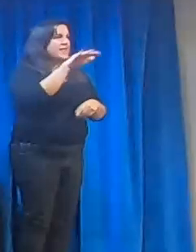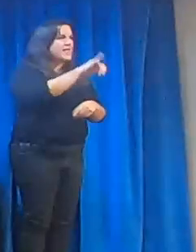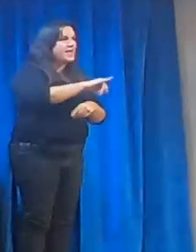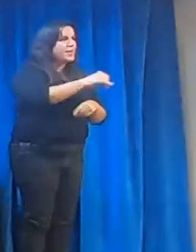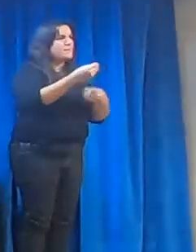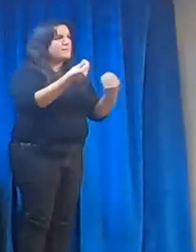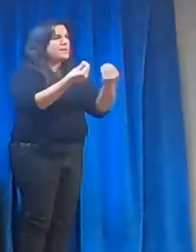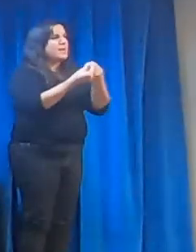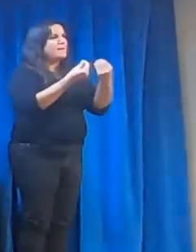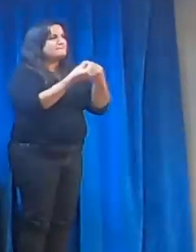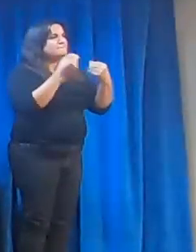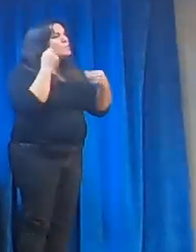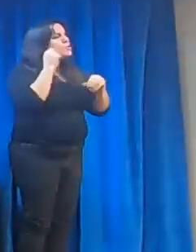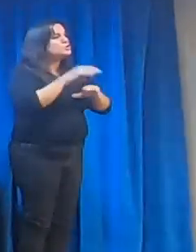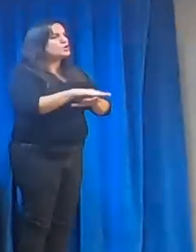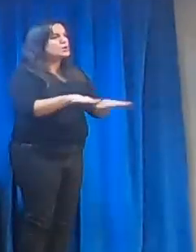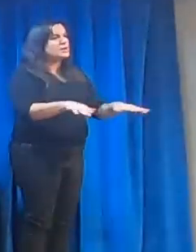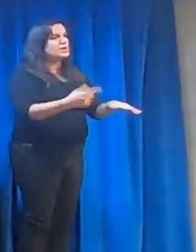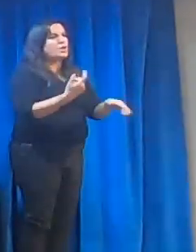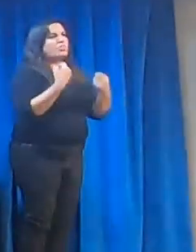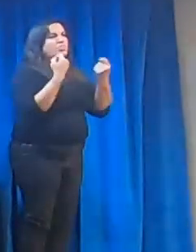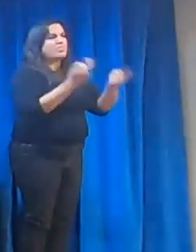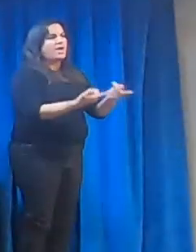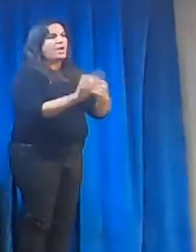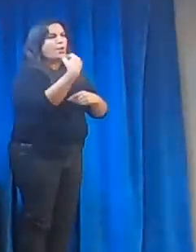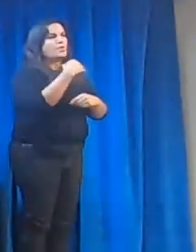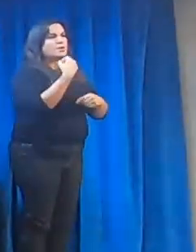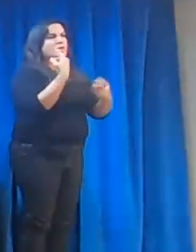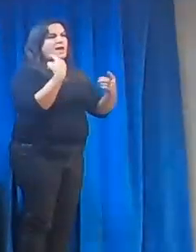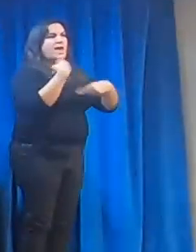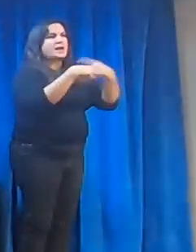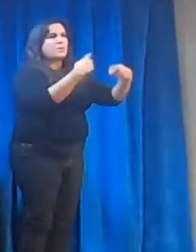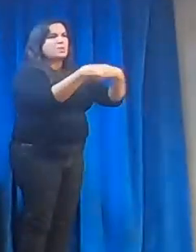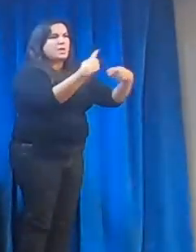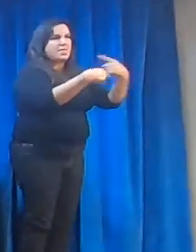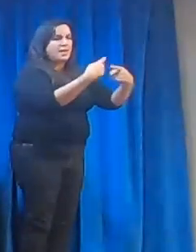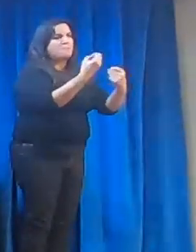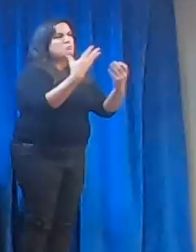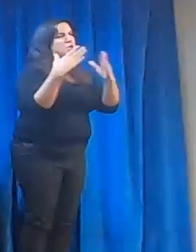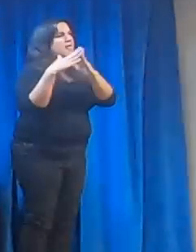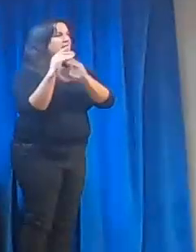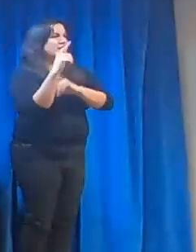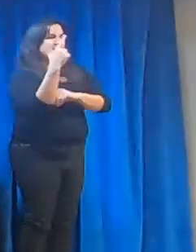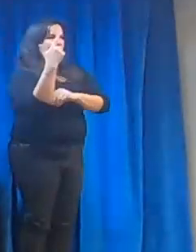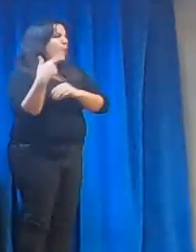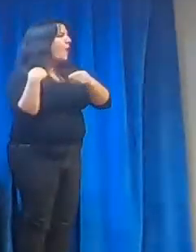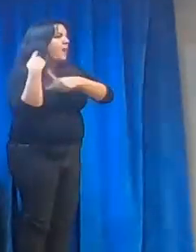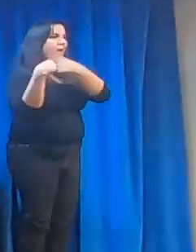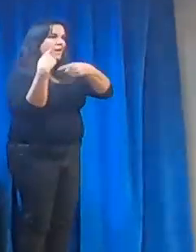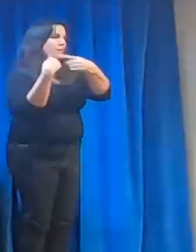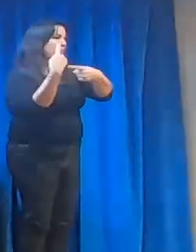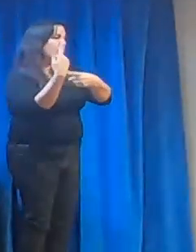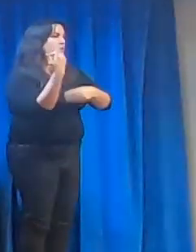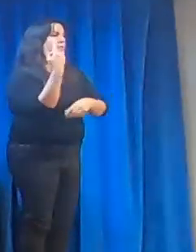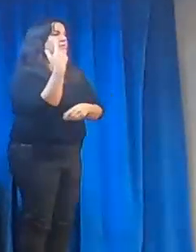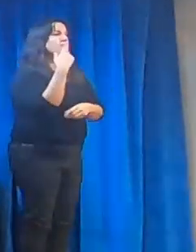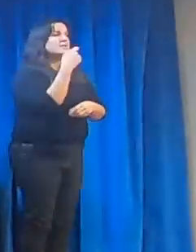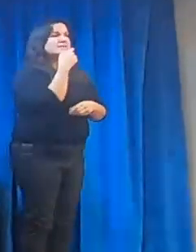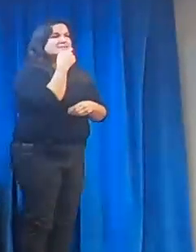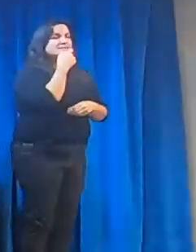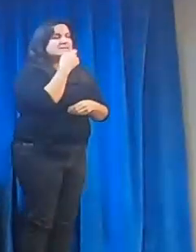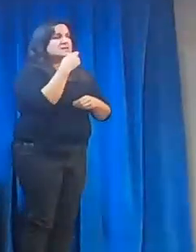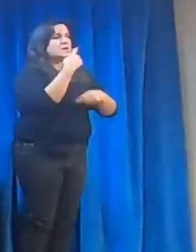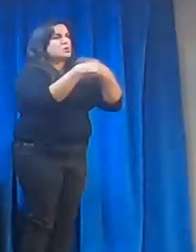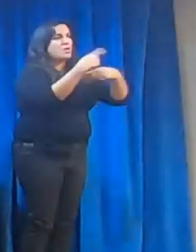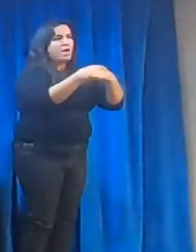muchos niños la única regularidad que tienen, porque en su casa no está armada esa regularidad. Sin la regularidad